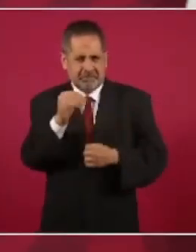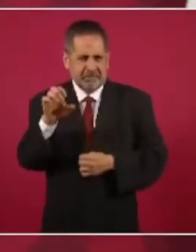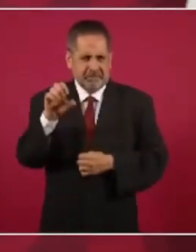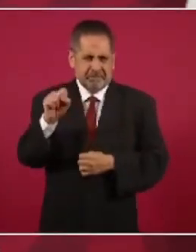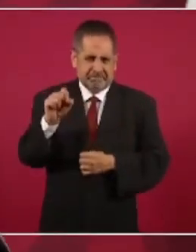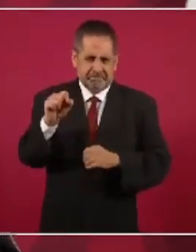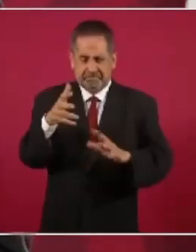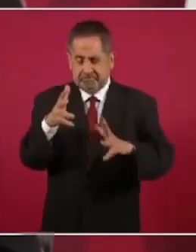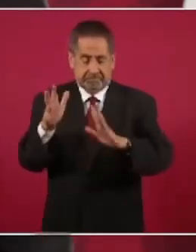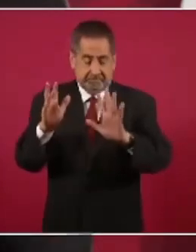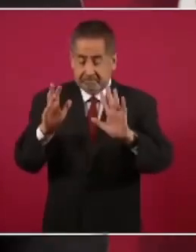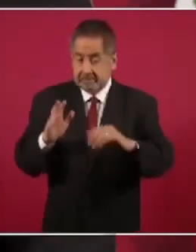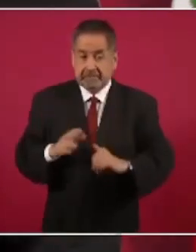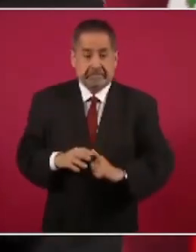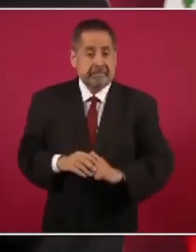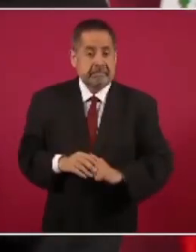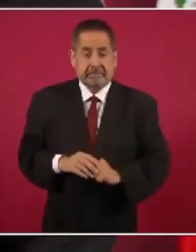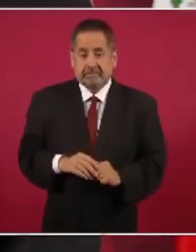la